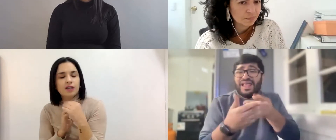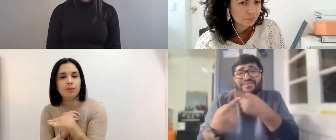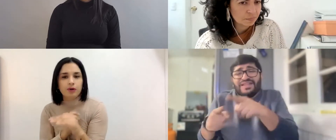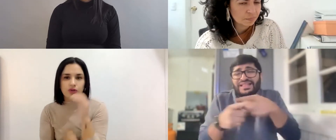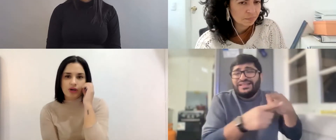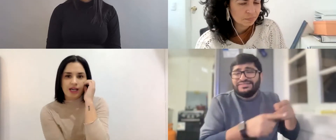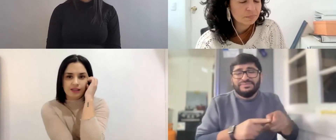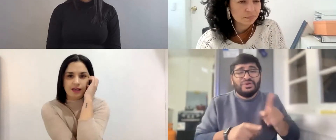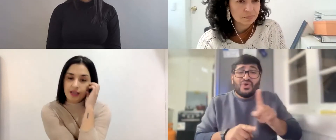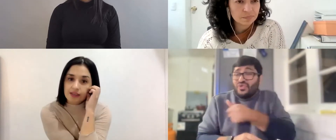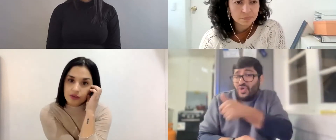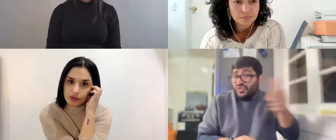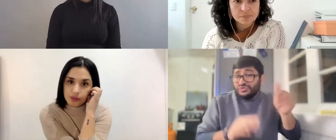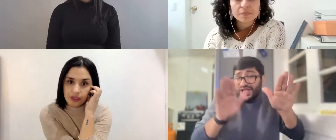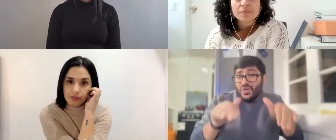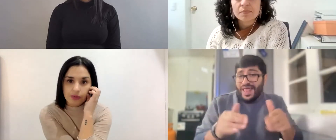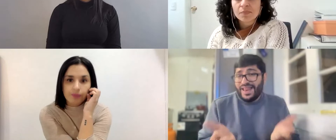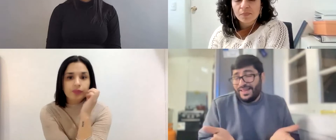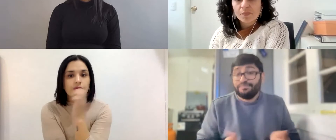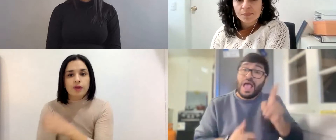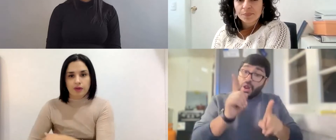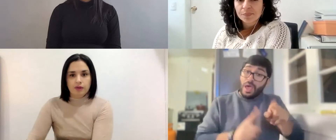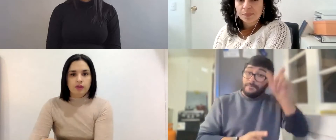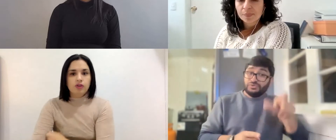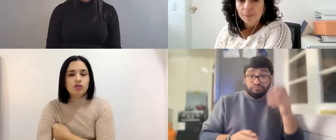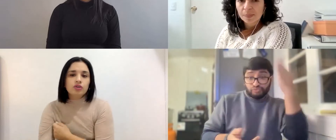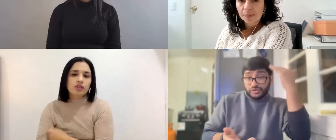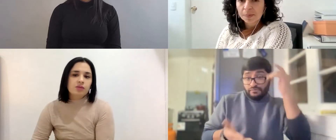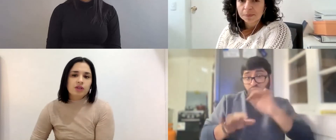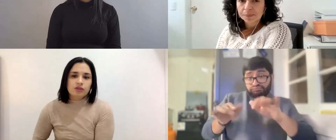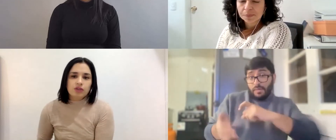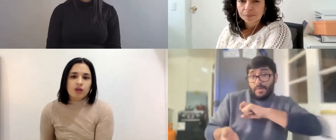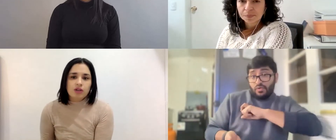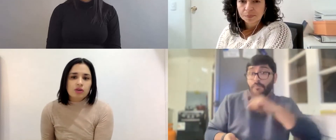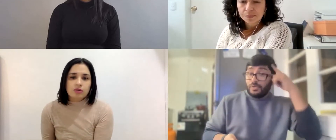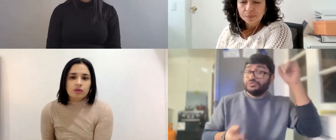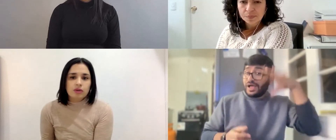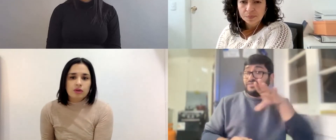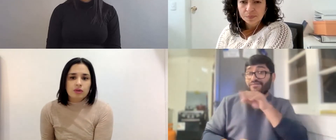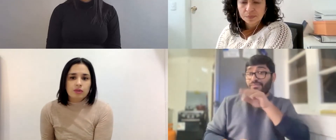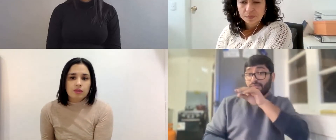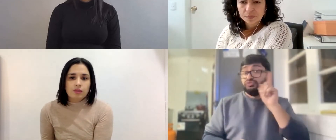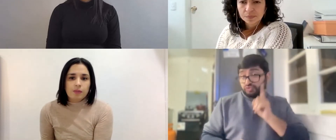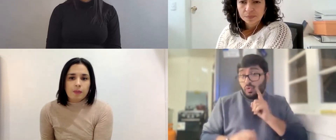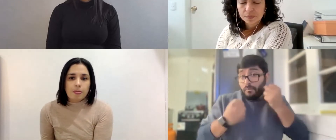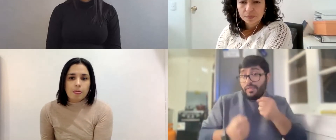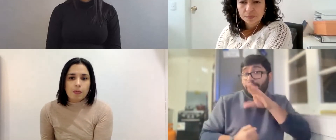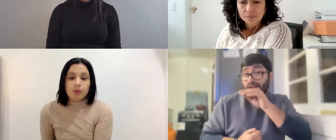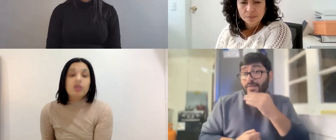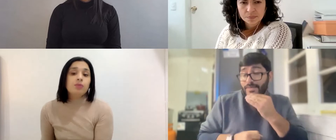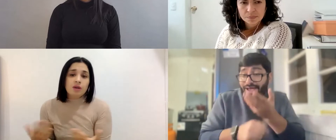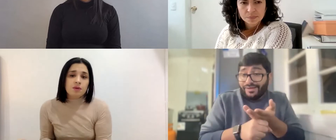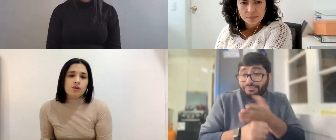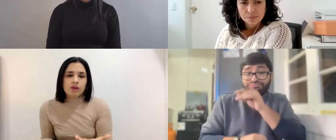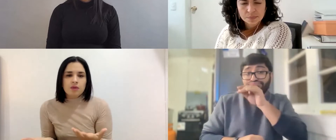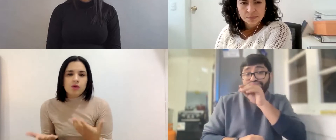y respondo a ese correo, por ejemplo. No todos son iguales, no. Por